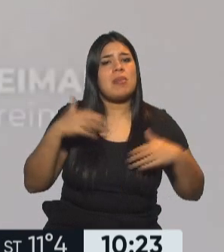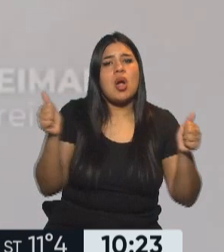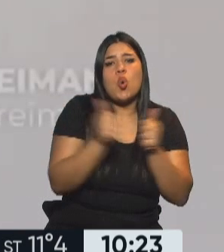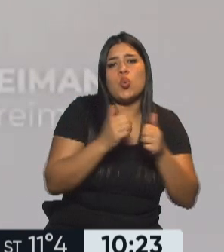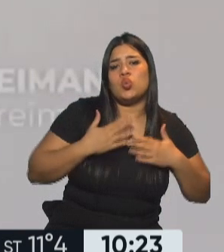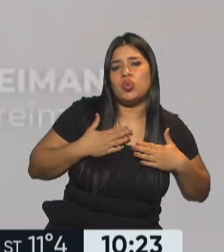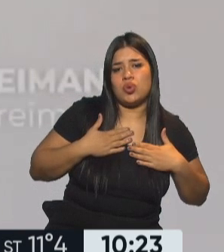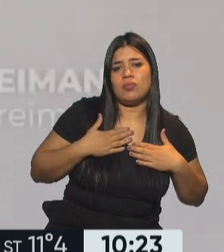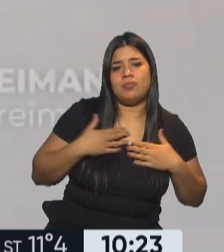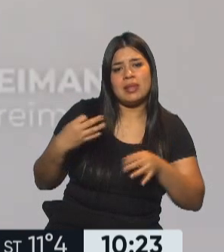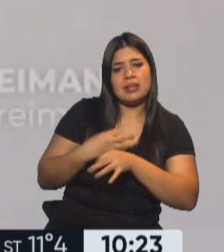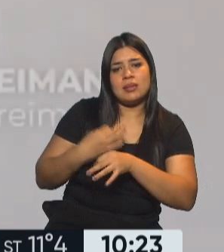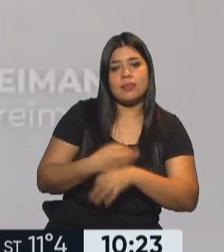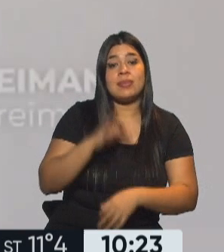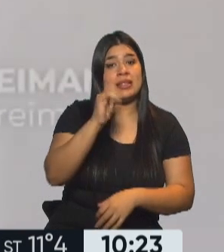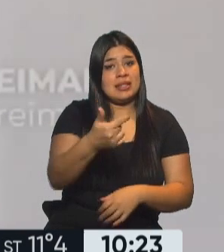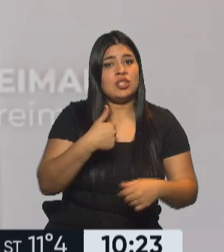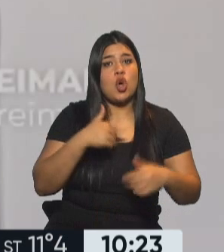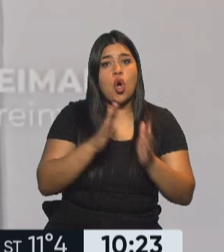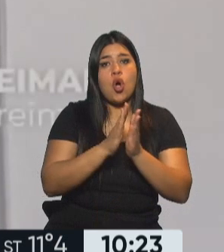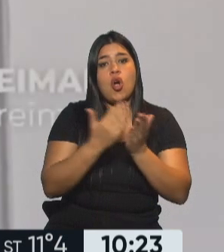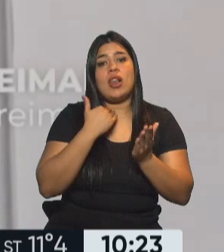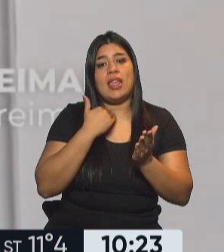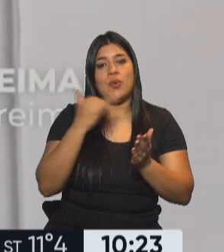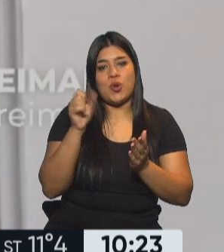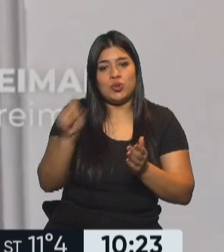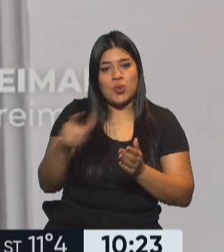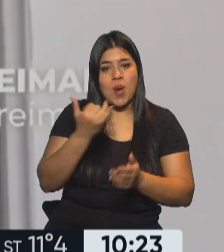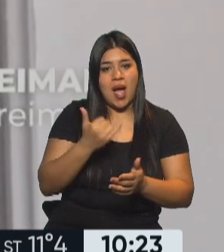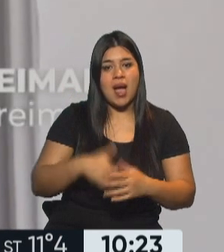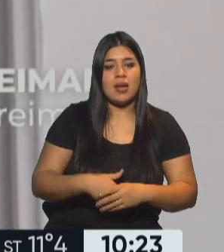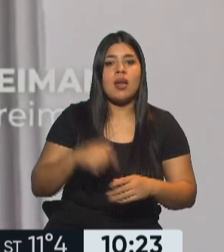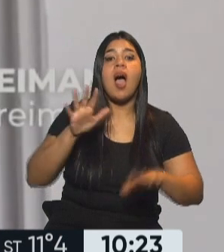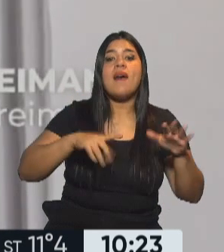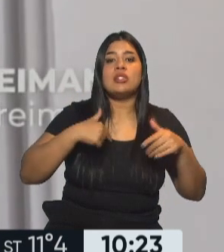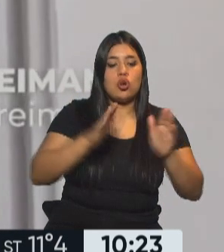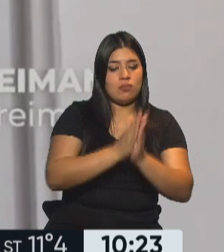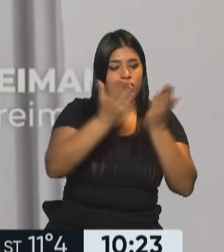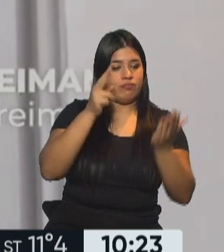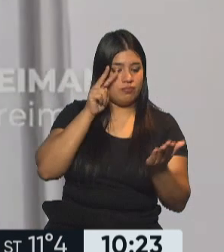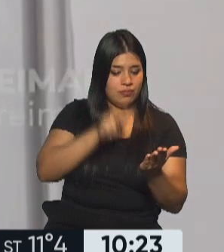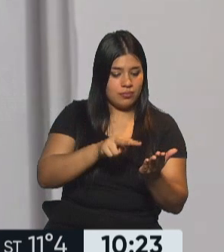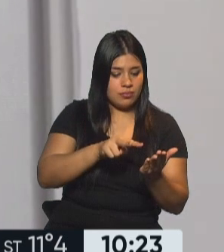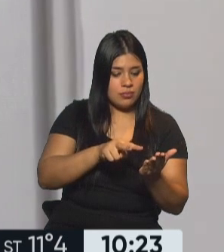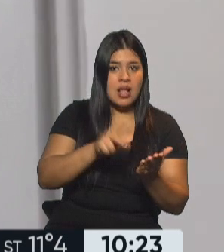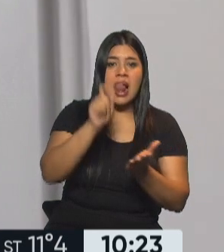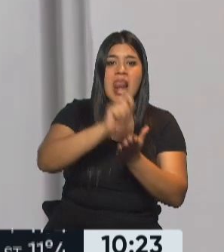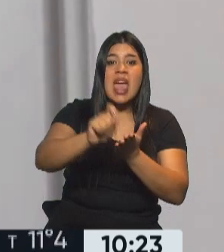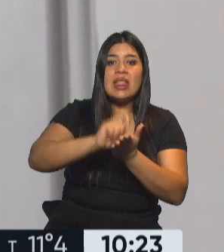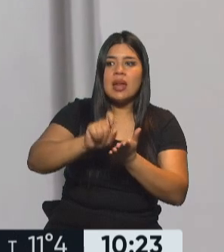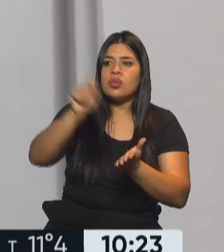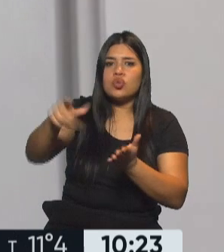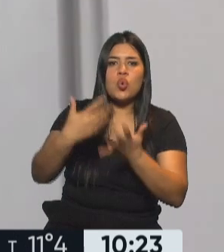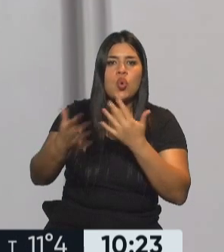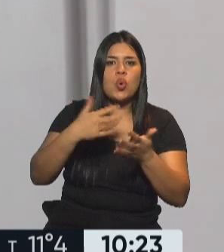Y sí, tengo los libros de recetas de Pesach. Cuando los abro y veo su letra, siento que